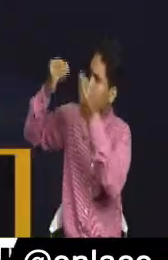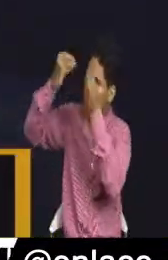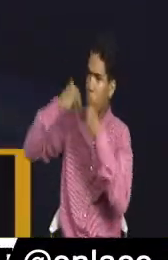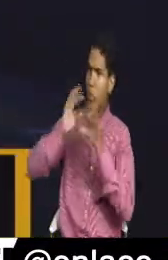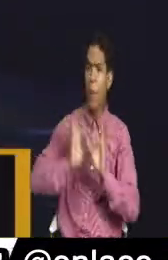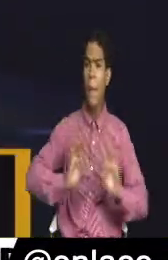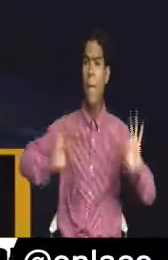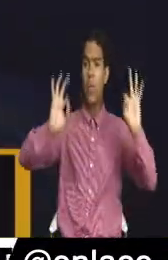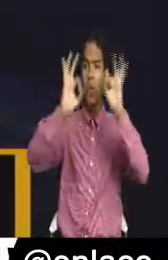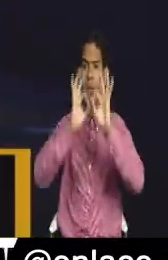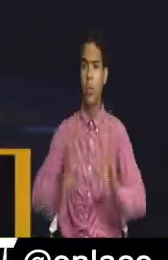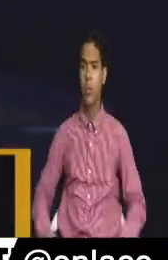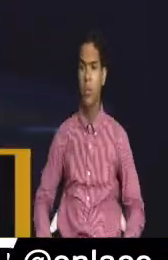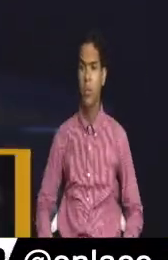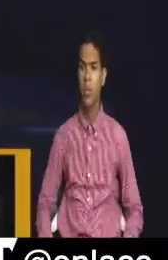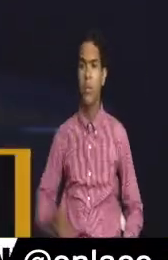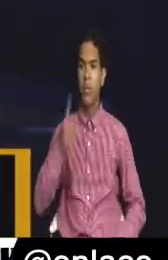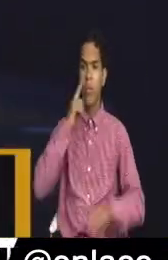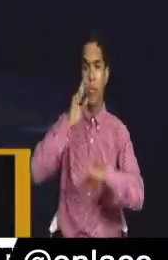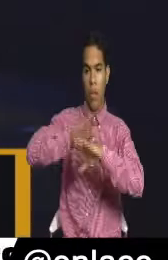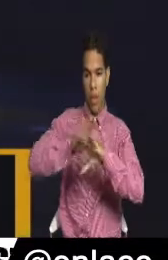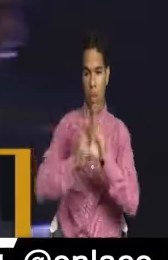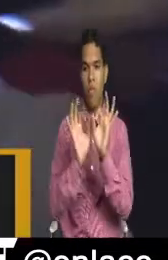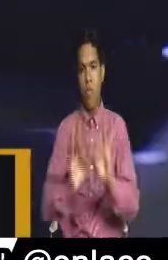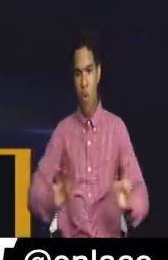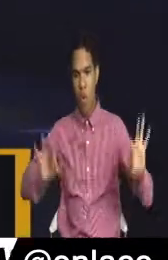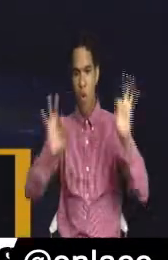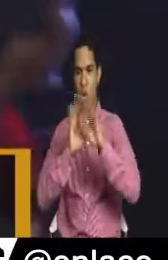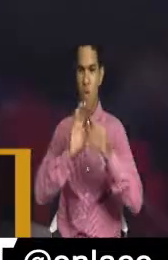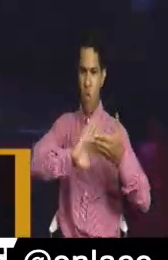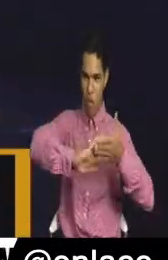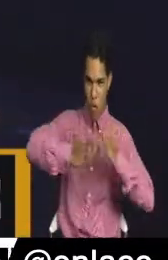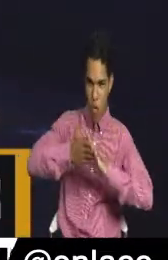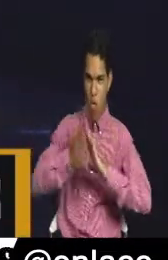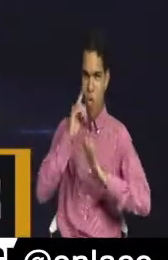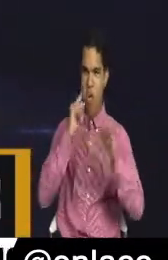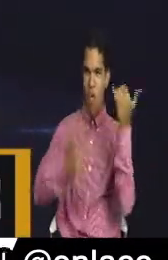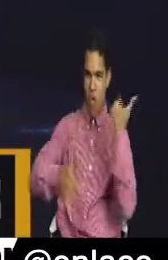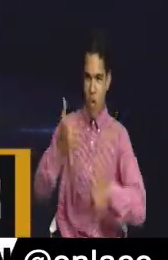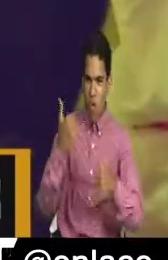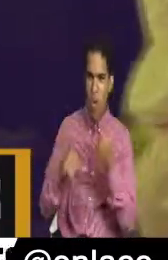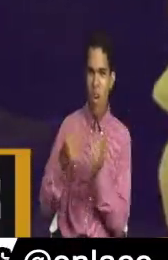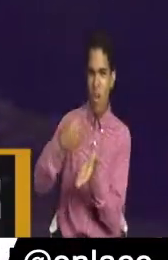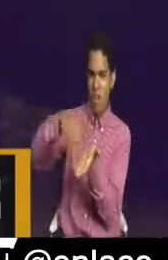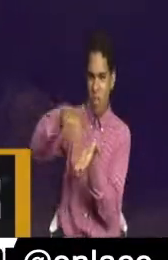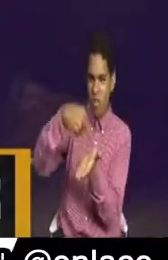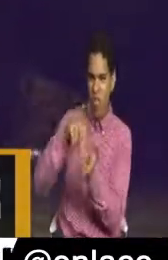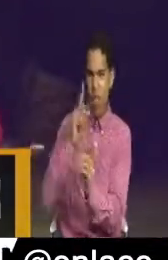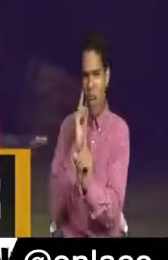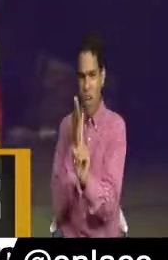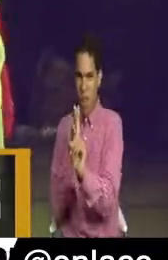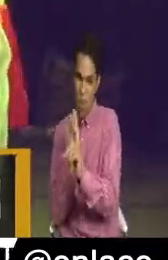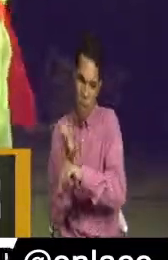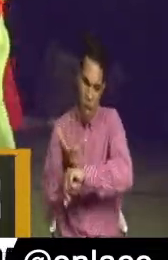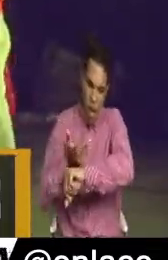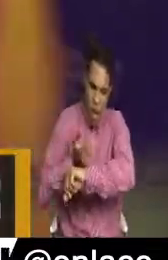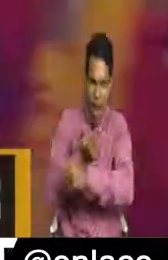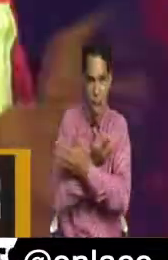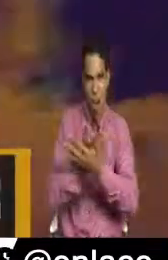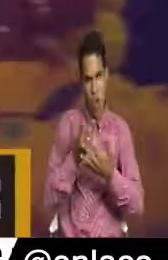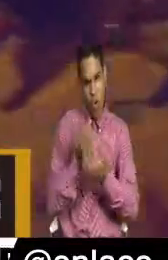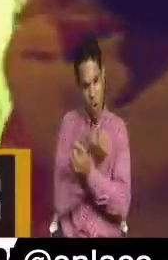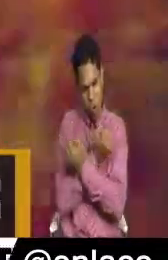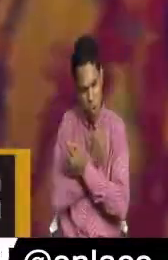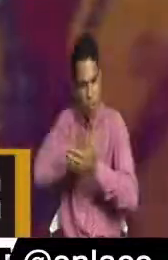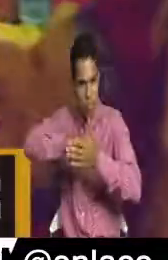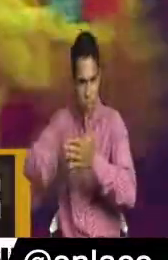nuestra comunidad, queríamos que los niños jugaran, que los niños danzaran, que se enamoraran del arte, y por eso iniciamos este